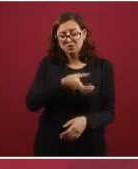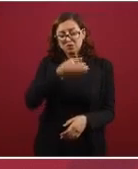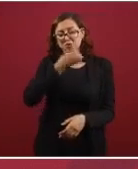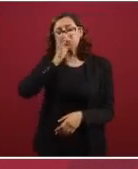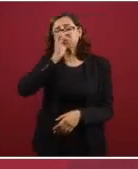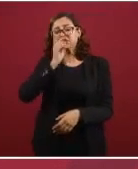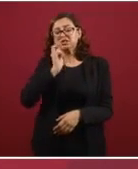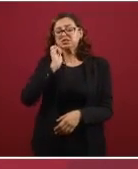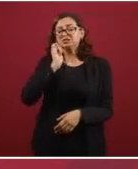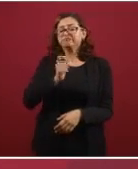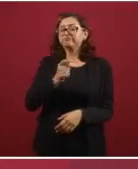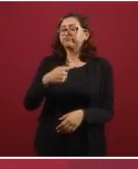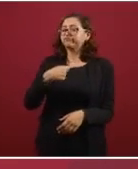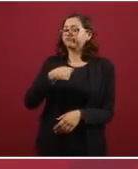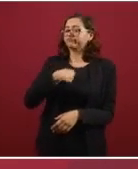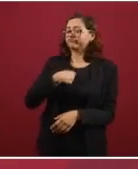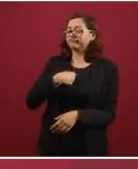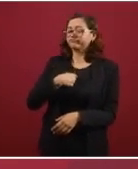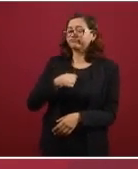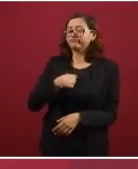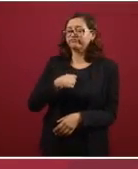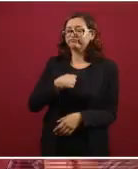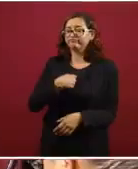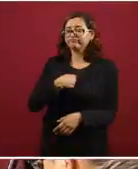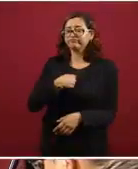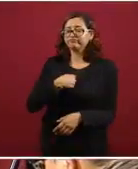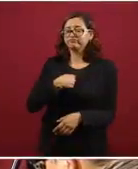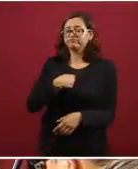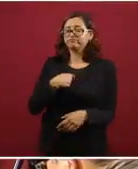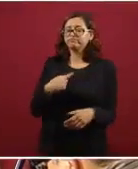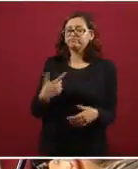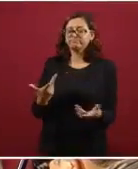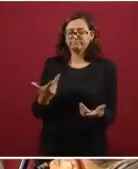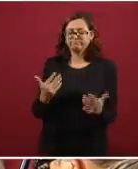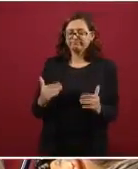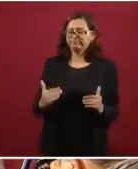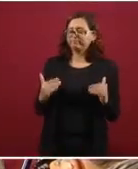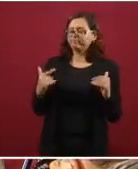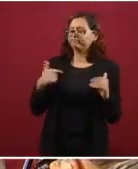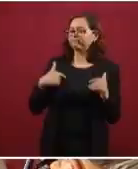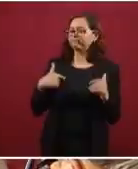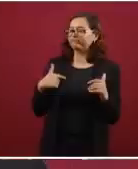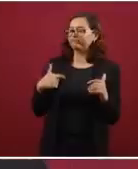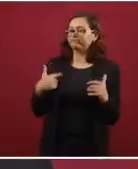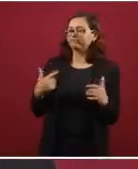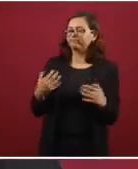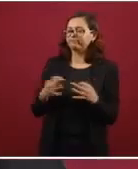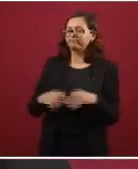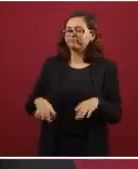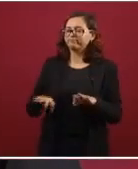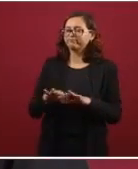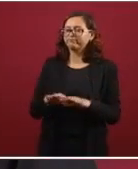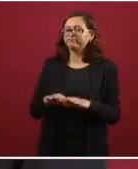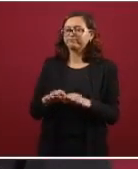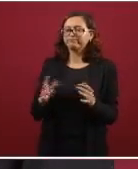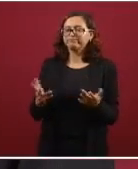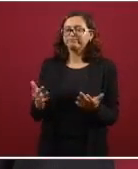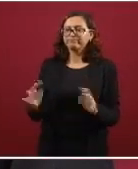es equivalente a ser importante, cuando se tienen